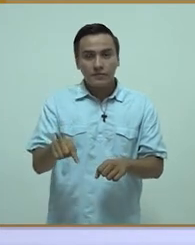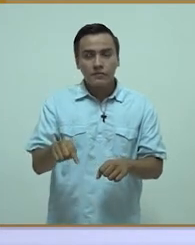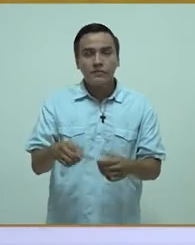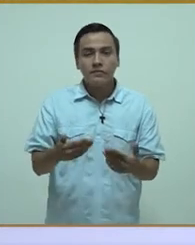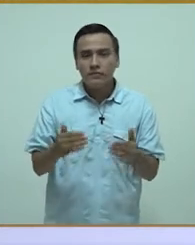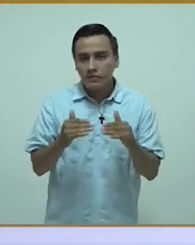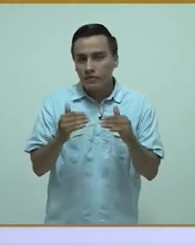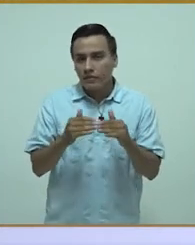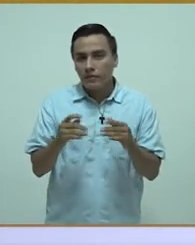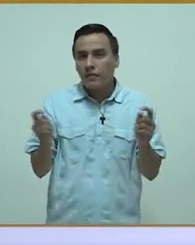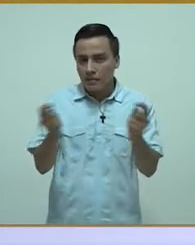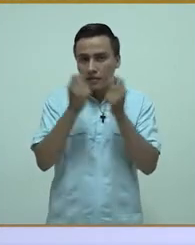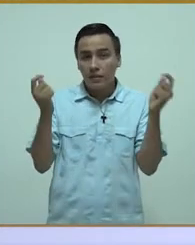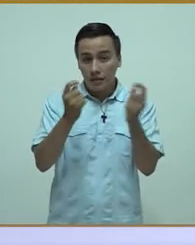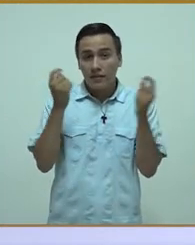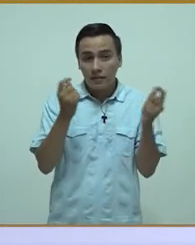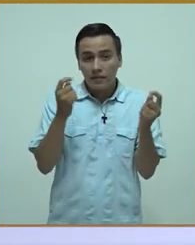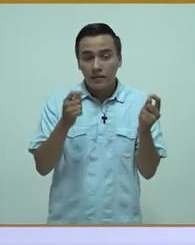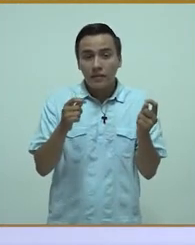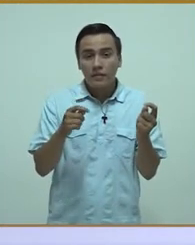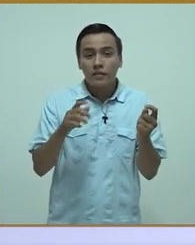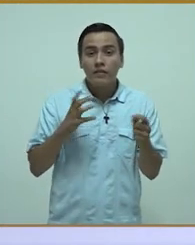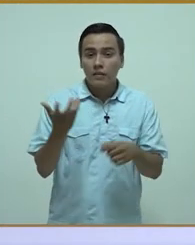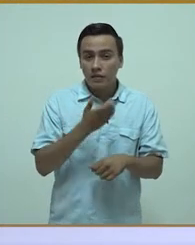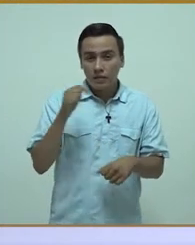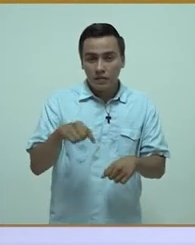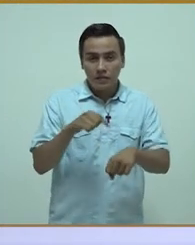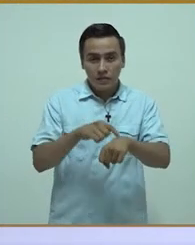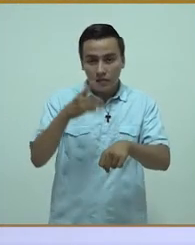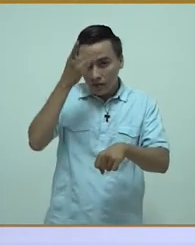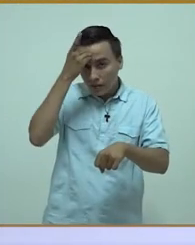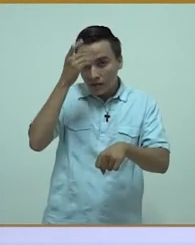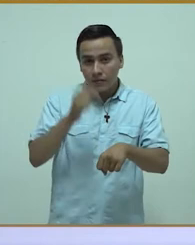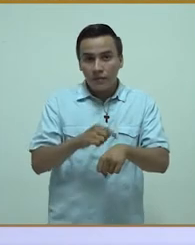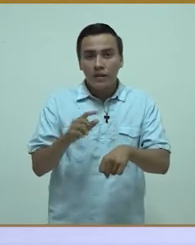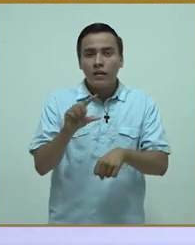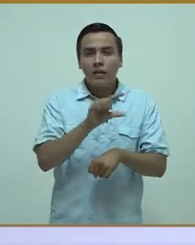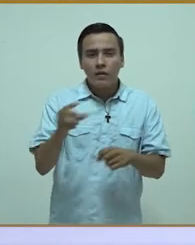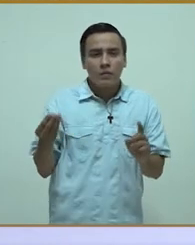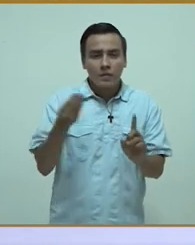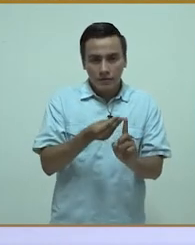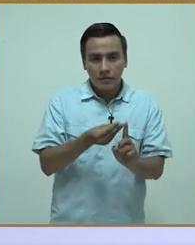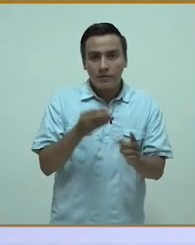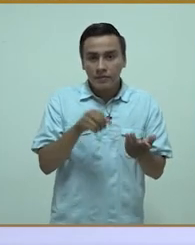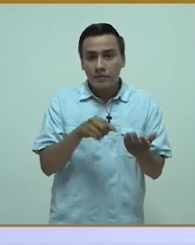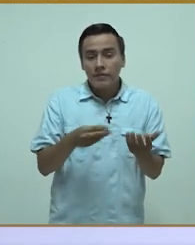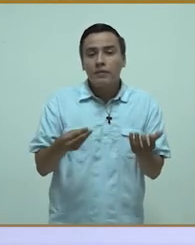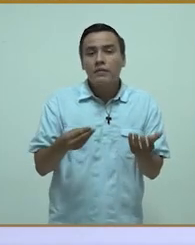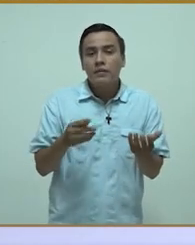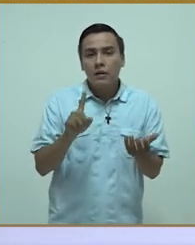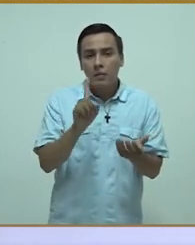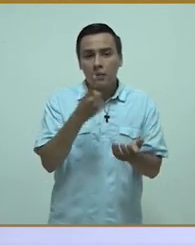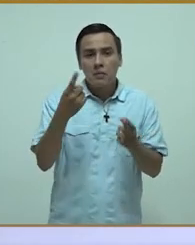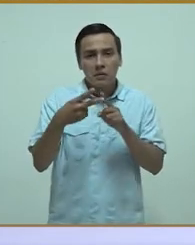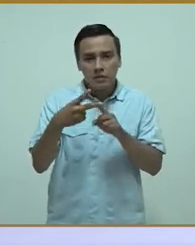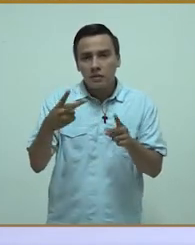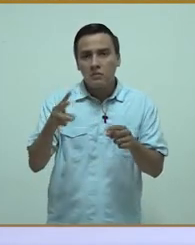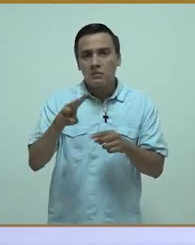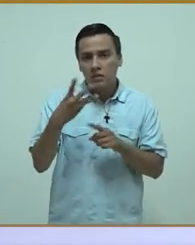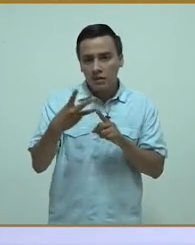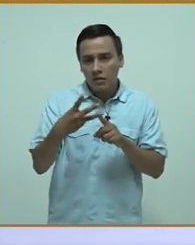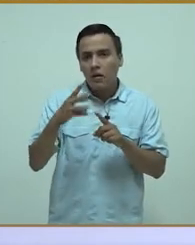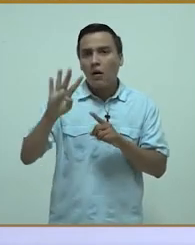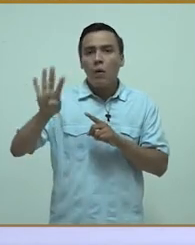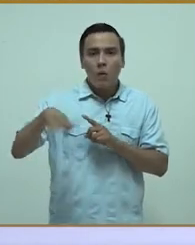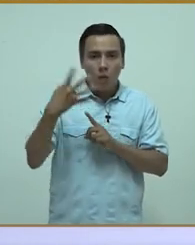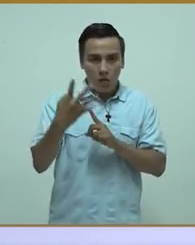litúrgico, el aspecto celebrativo. Los domingos de este tiempo reciben el nombre, ya sea de uno, primero, segundo,